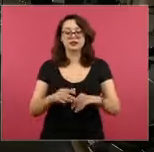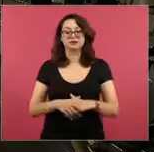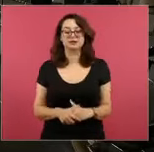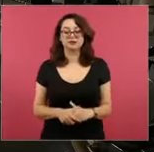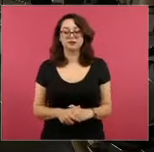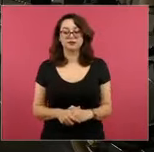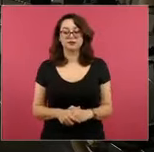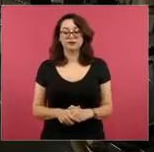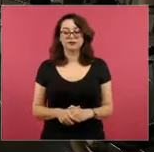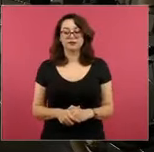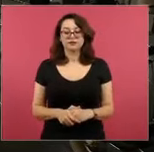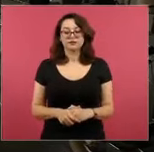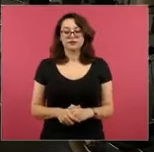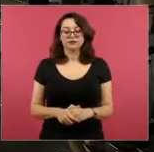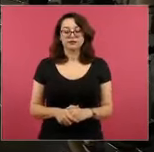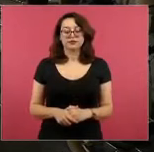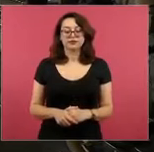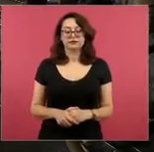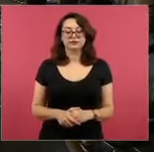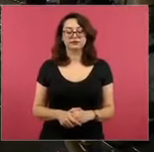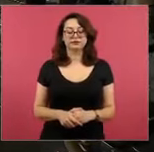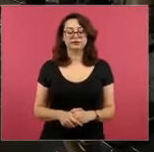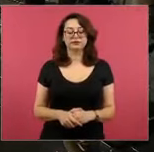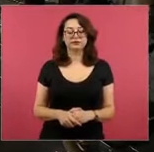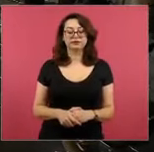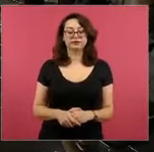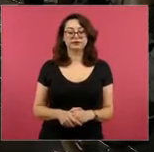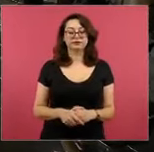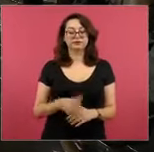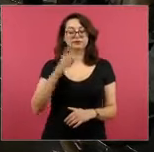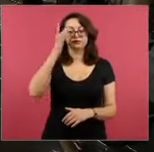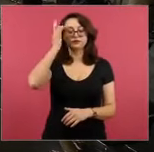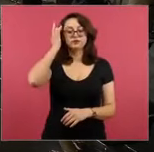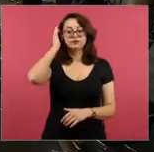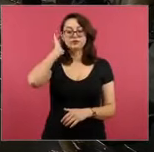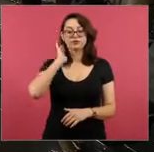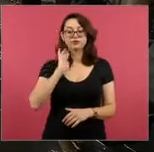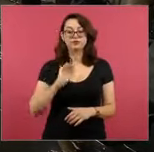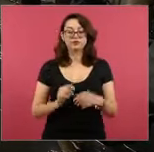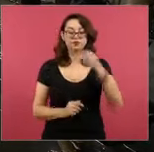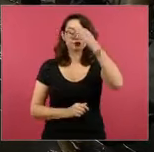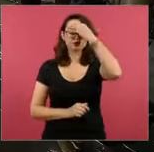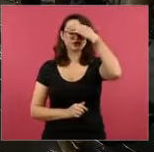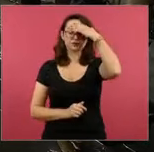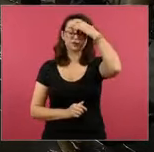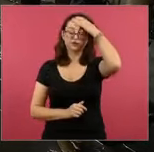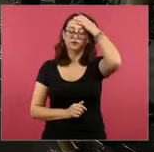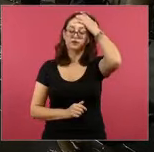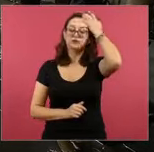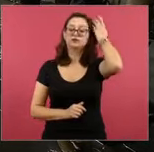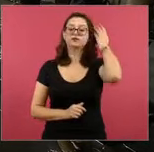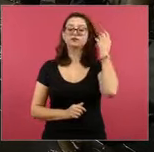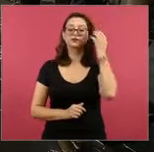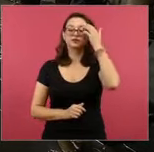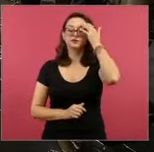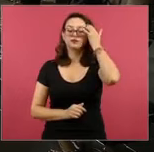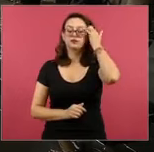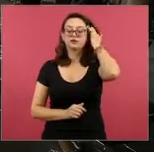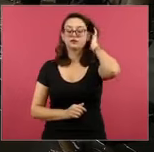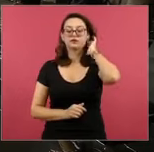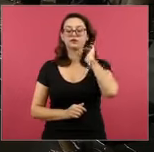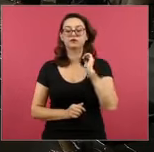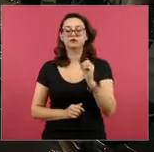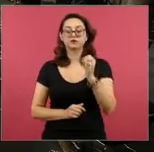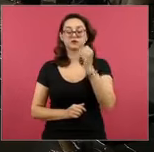Una colega, y esto también lo digo y con toda claridad, porque todos nosotros siempre estamos aprendiendo de los demás. Una colega me